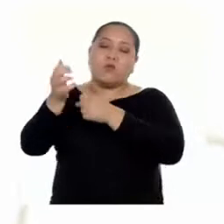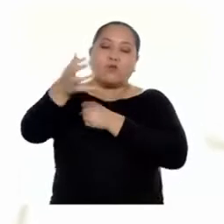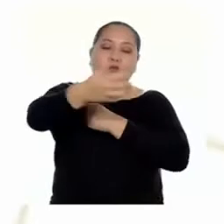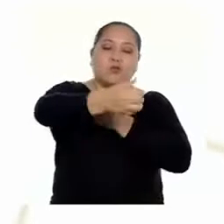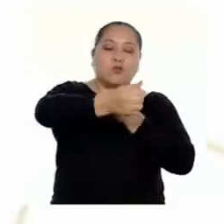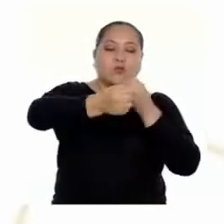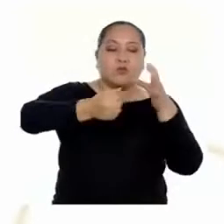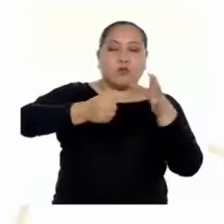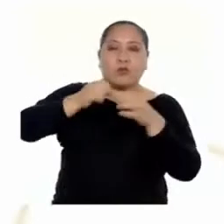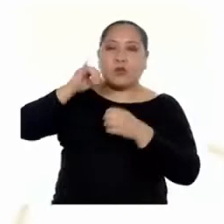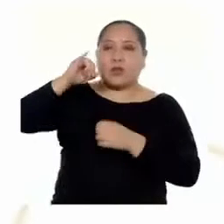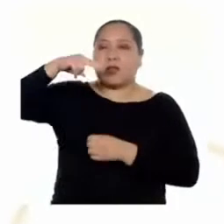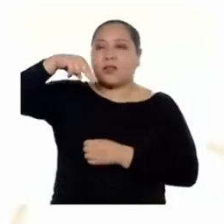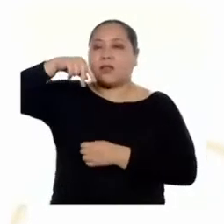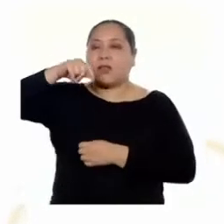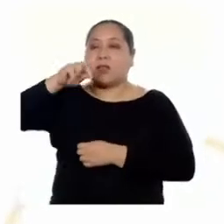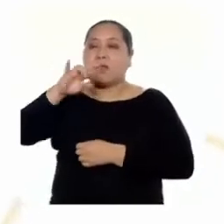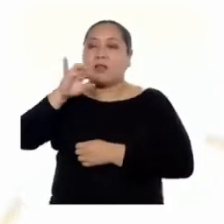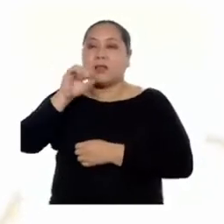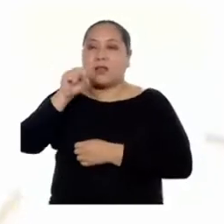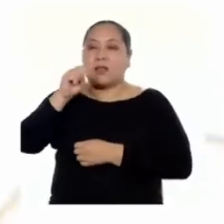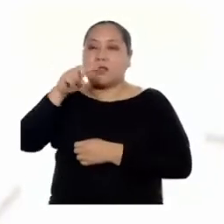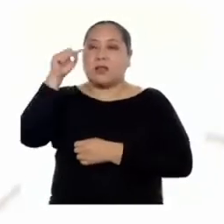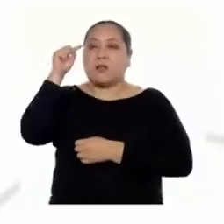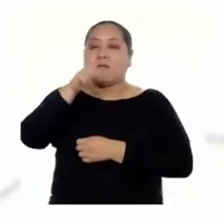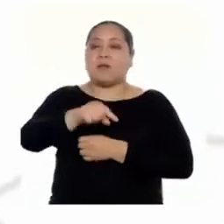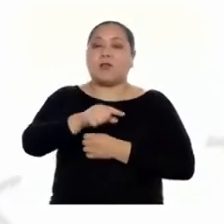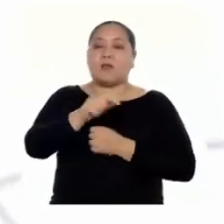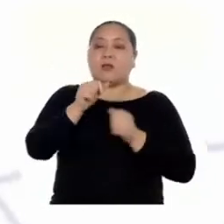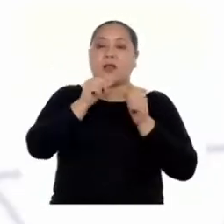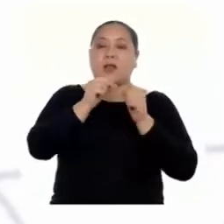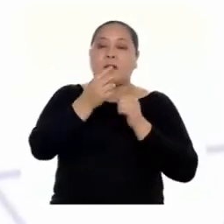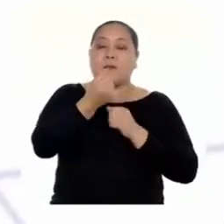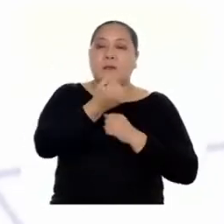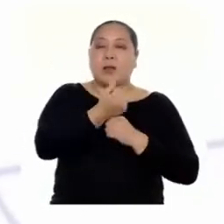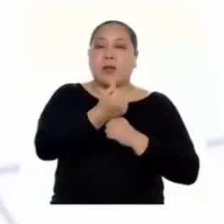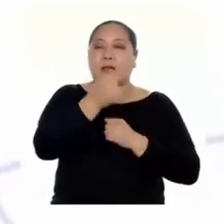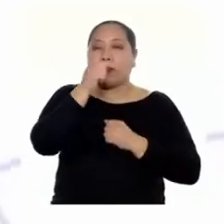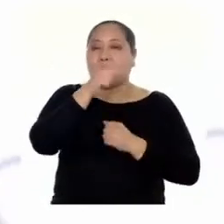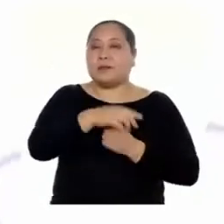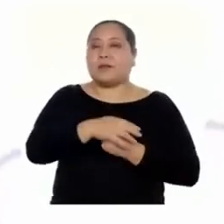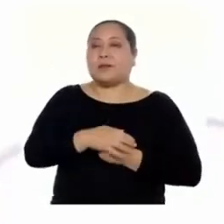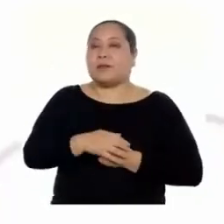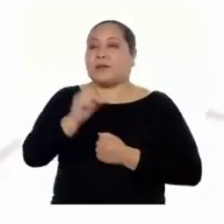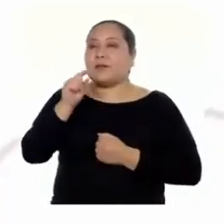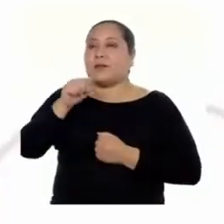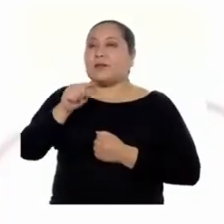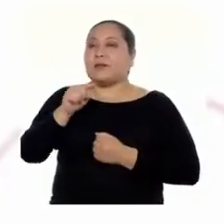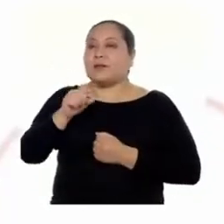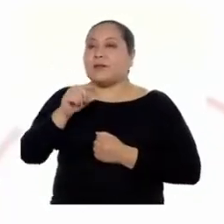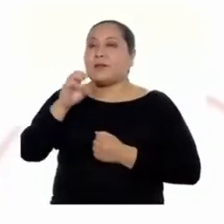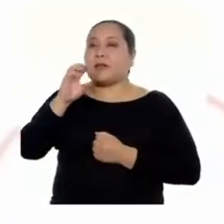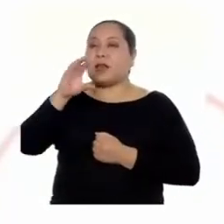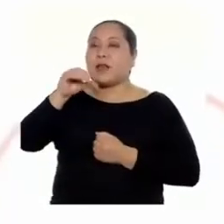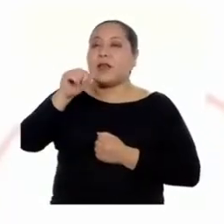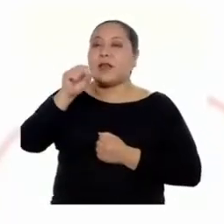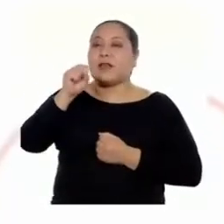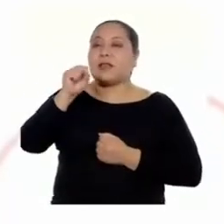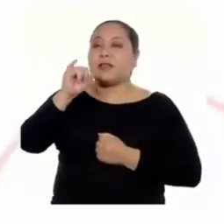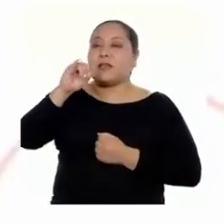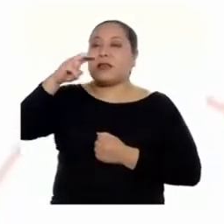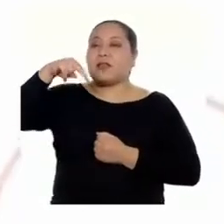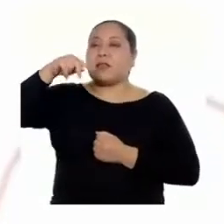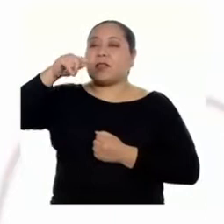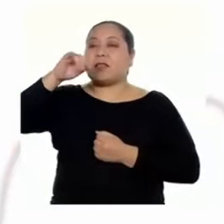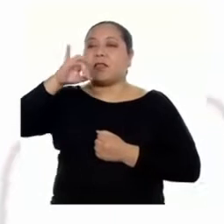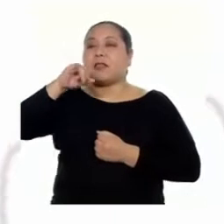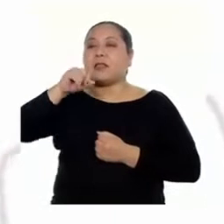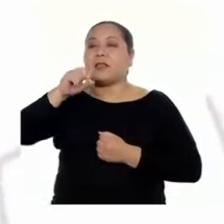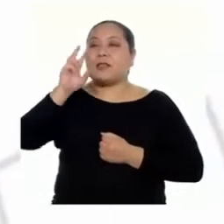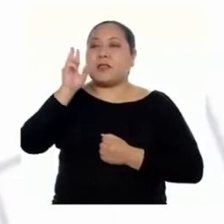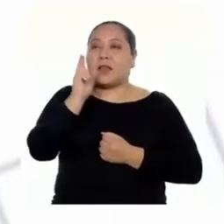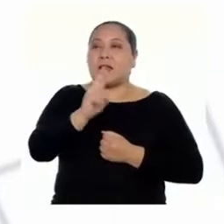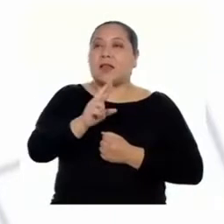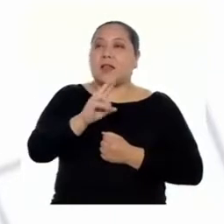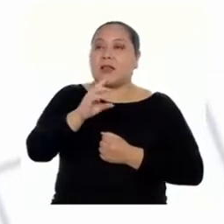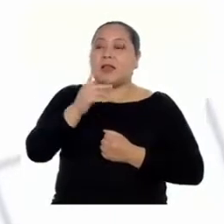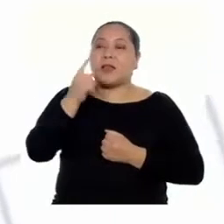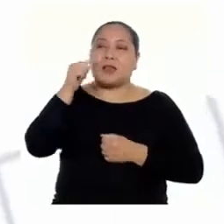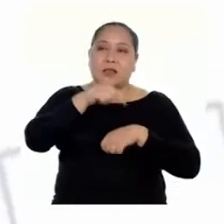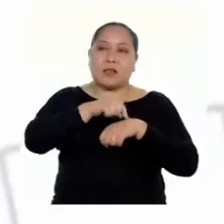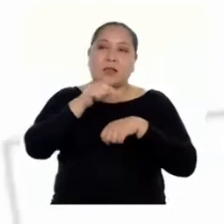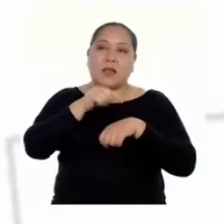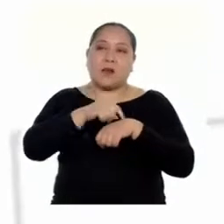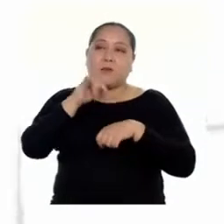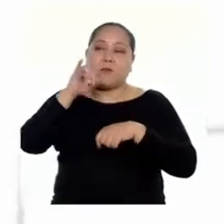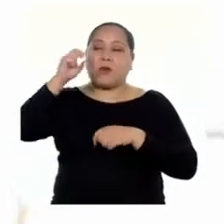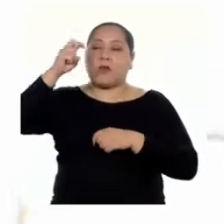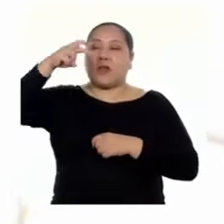han generado en un periodo determinado por un capital inicial C sub I a una tasa de interés R durante T periodos de imposición.